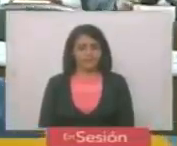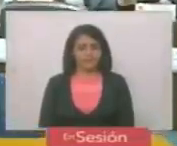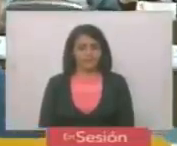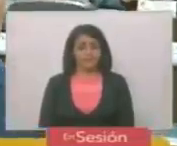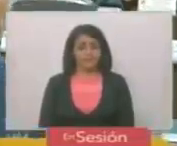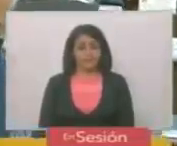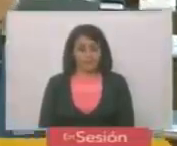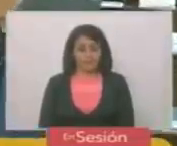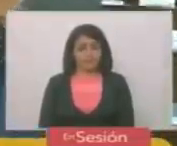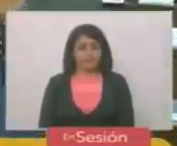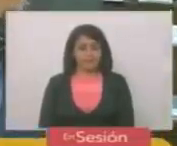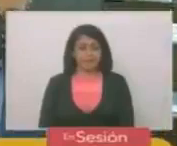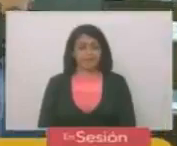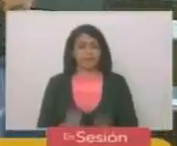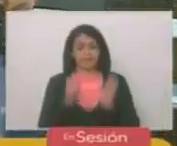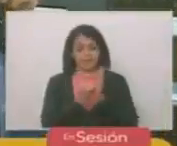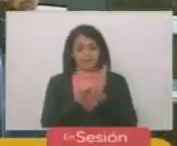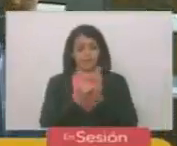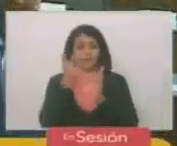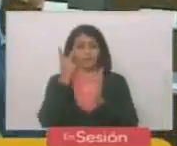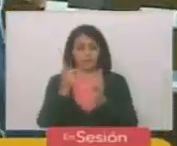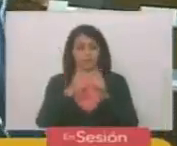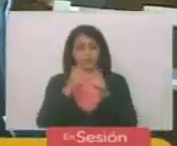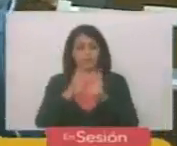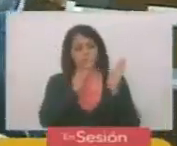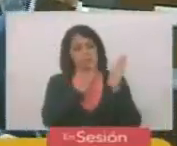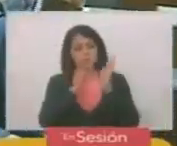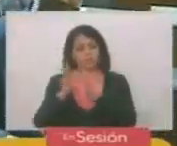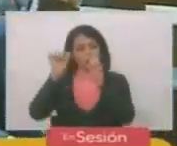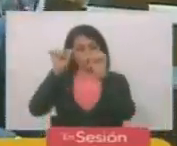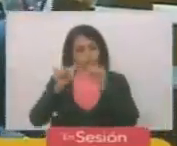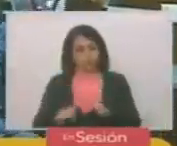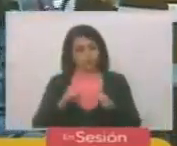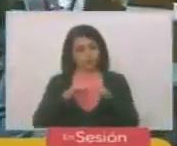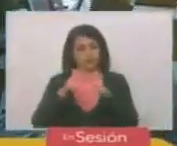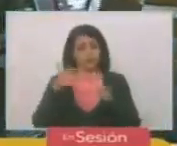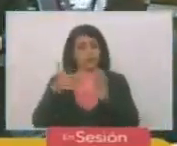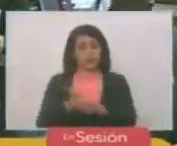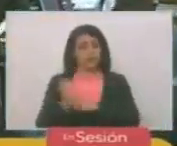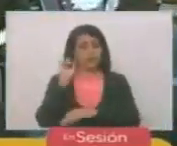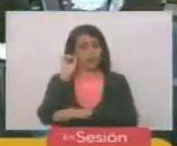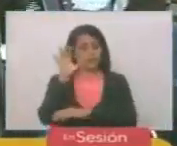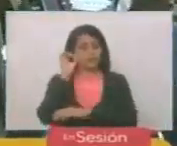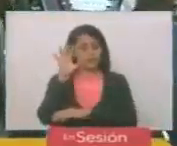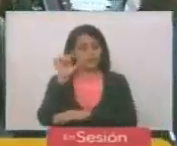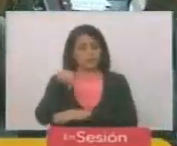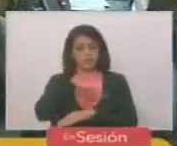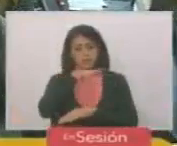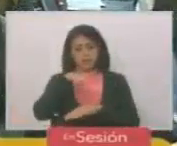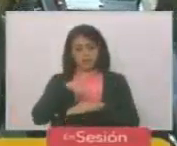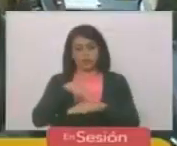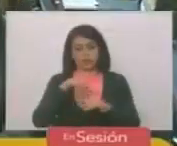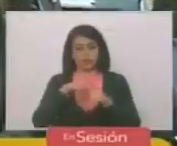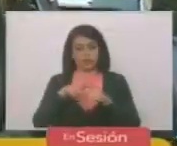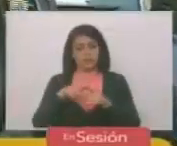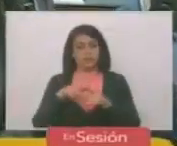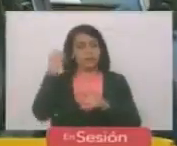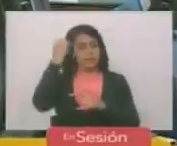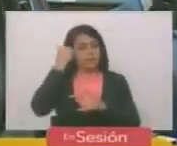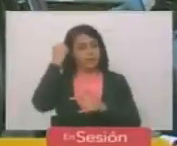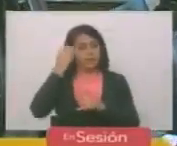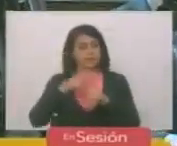Anteriormente al punto número 2 del orden del día, el Parlamento Nacional